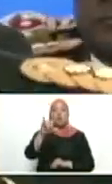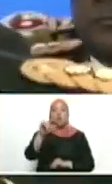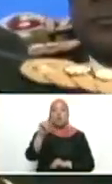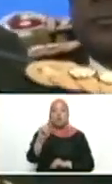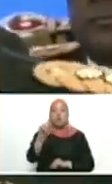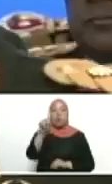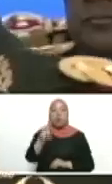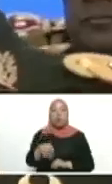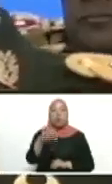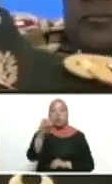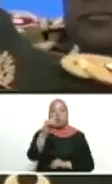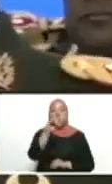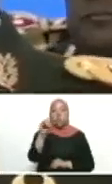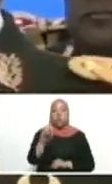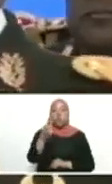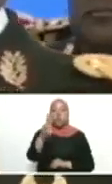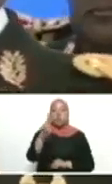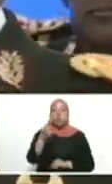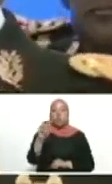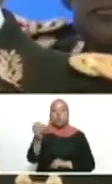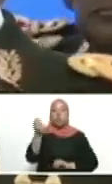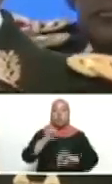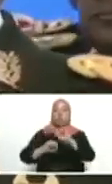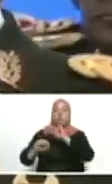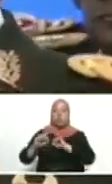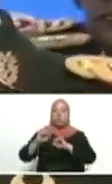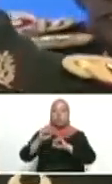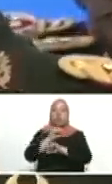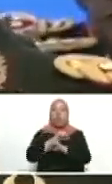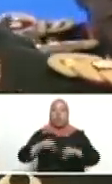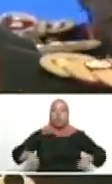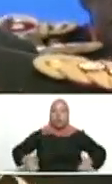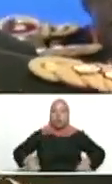labor 2 años al frente del ejército bolivariano.